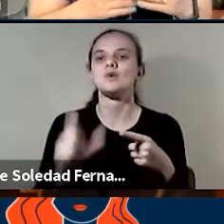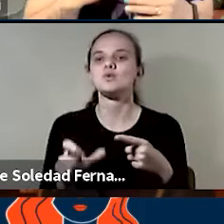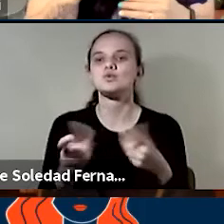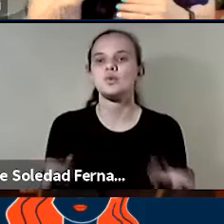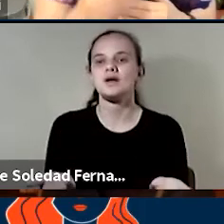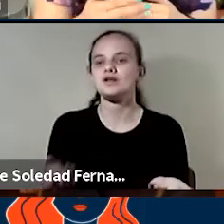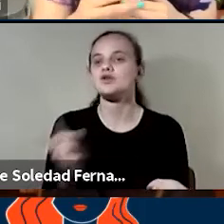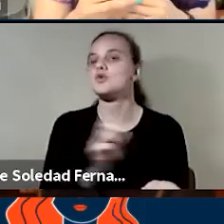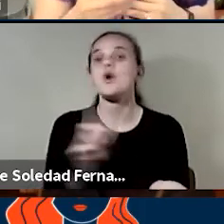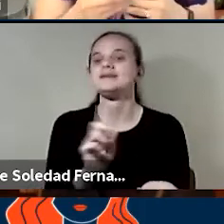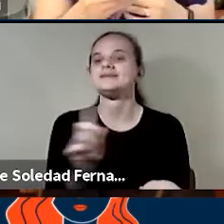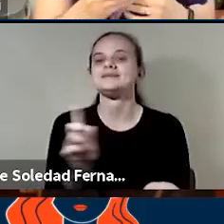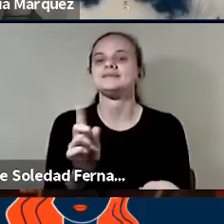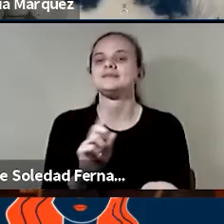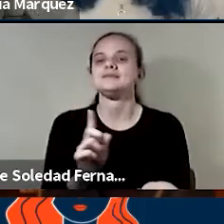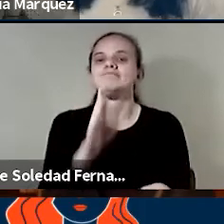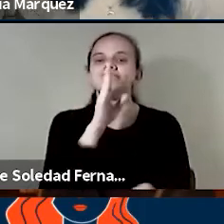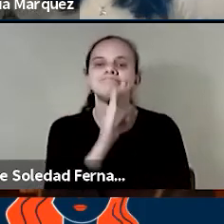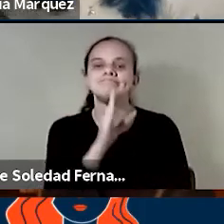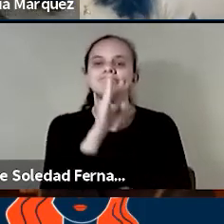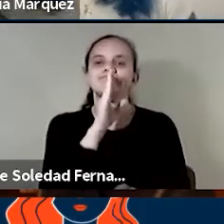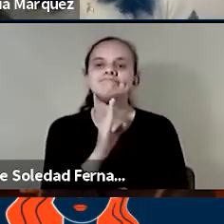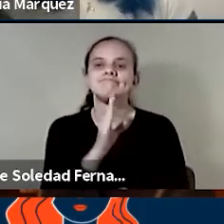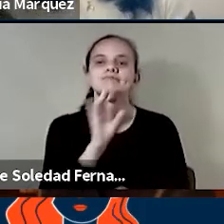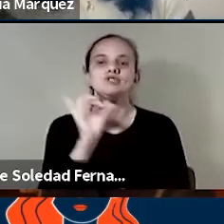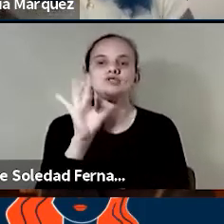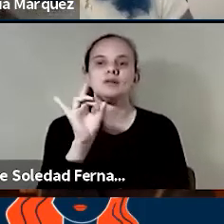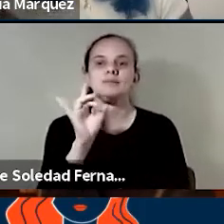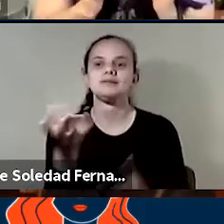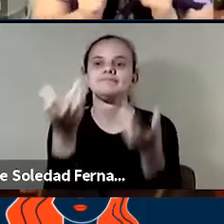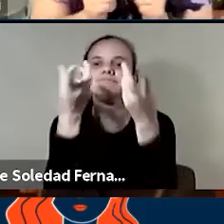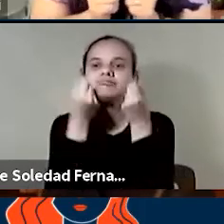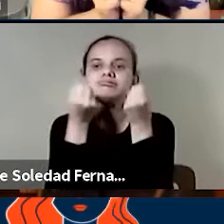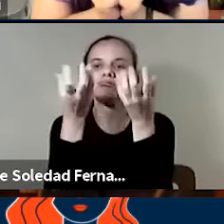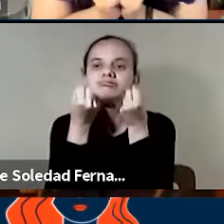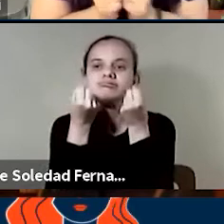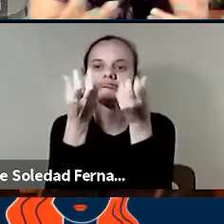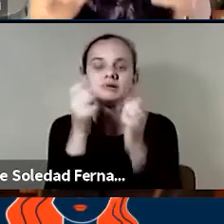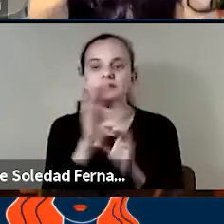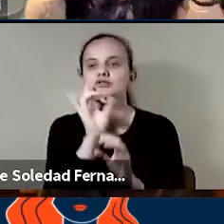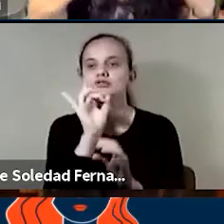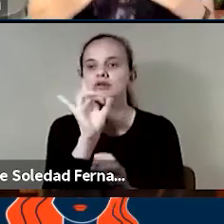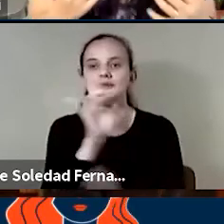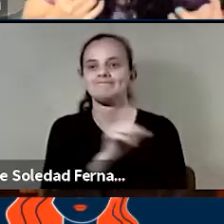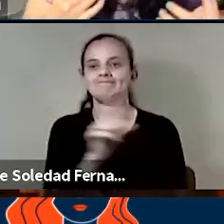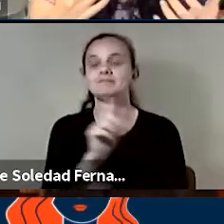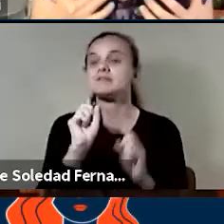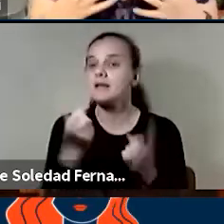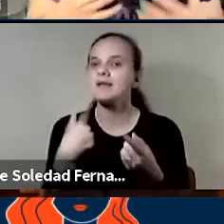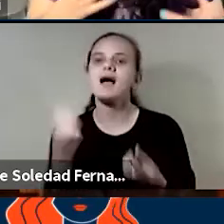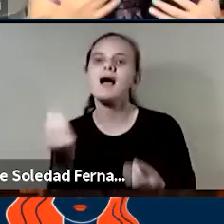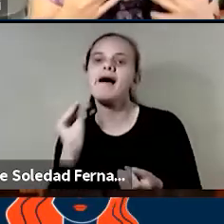más desde el aspecto del usuario, ¿sí? Entonces el usuario ya no es un sujeto pasivo solamente de la información que la recibe, que la